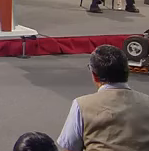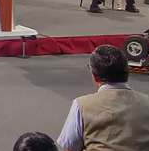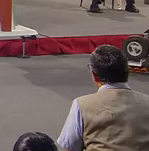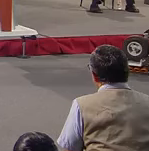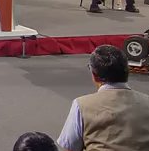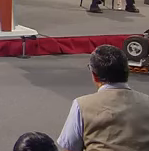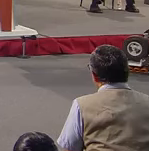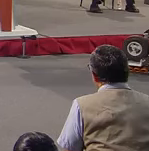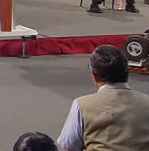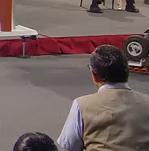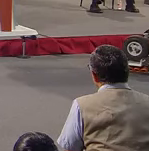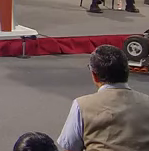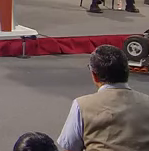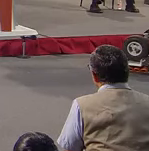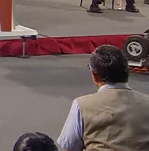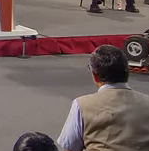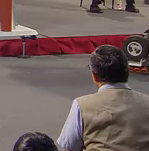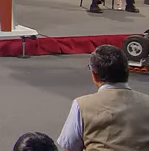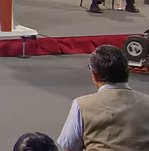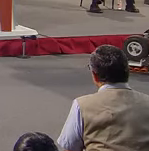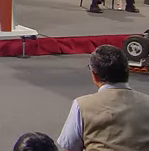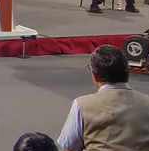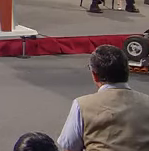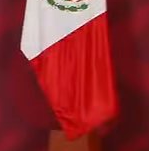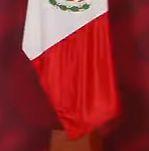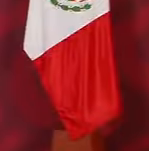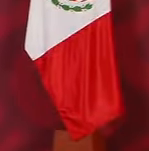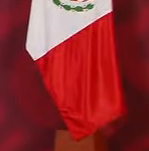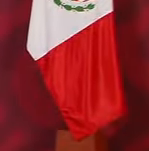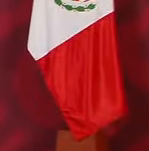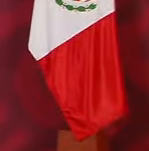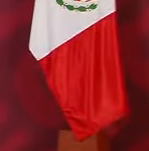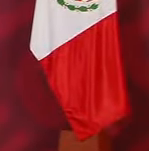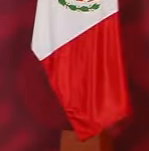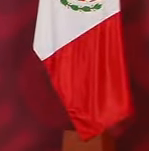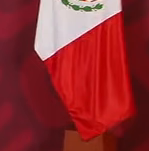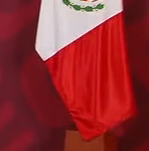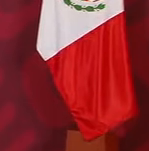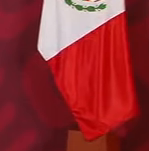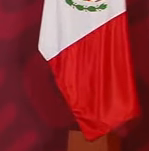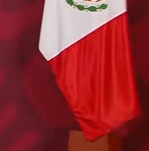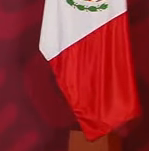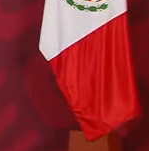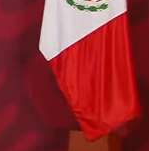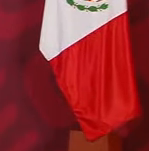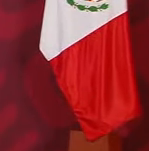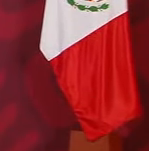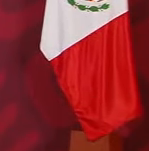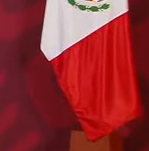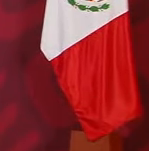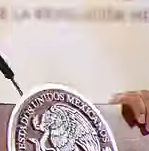¿y les importan los campesinos? Tampoco. ¿Y les importa el medio ambiente?